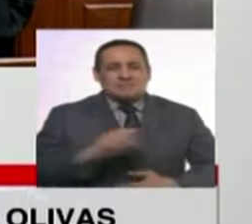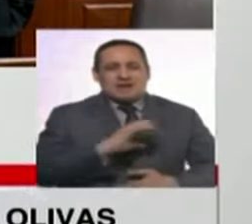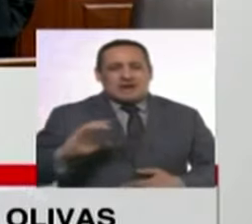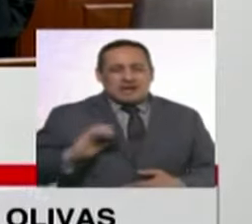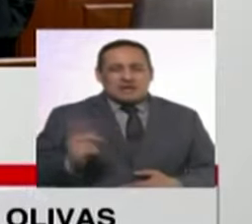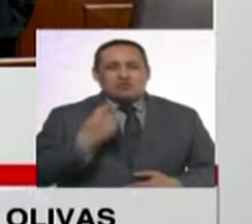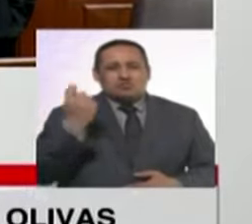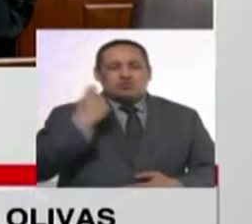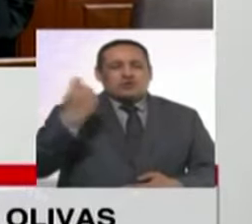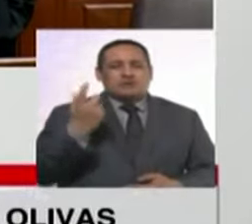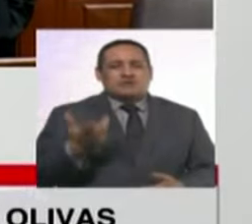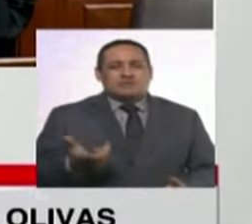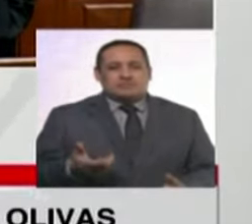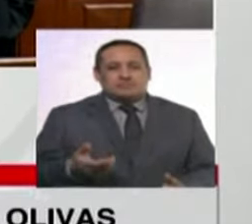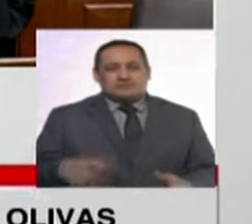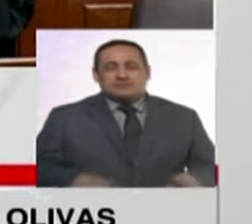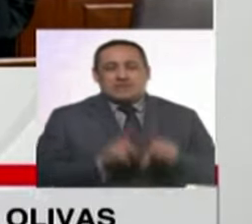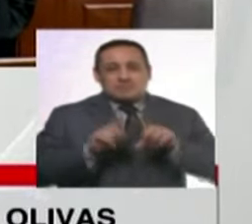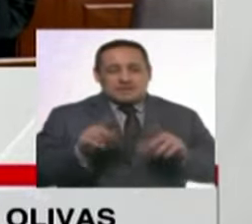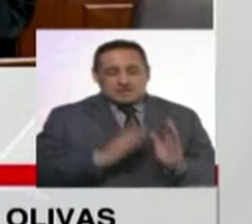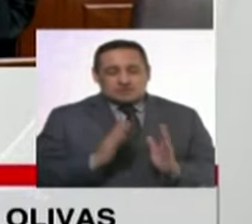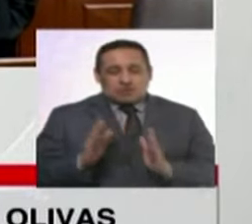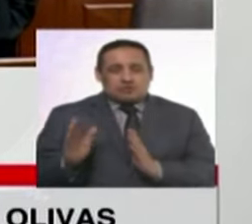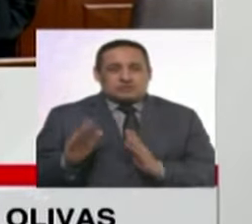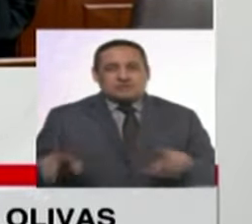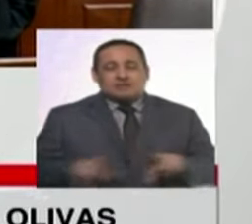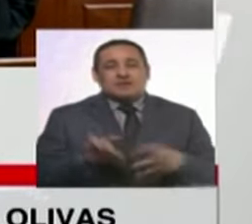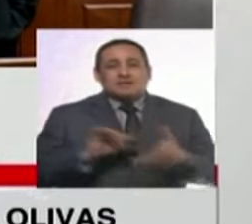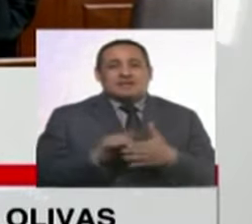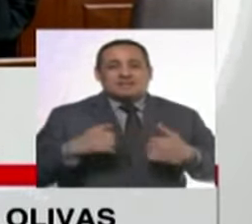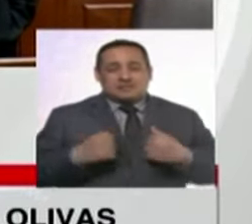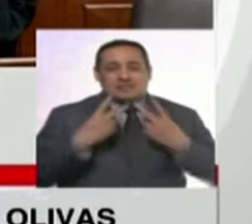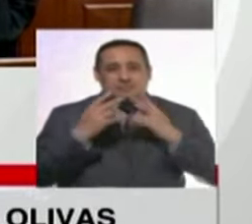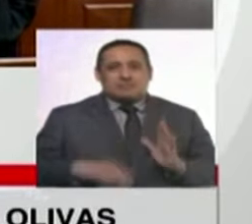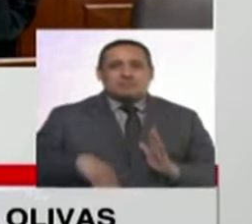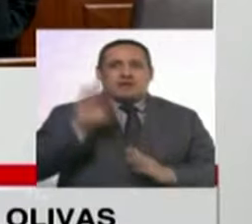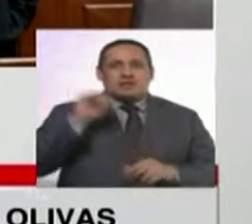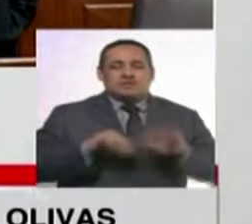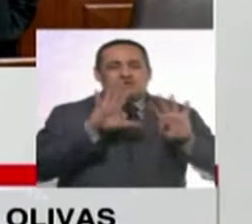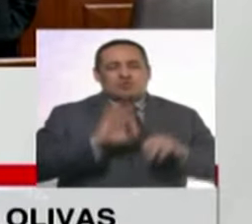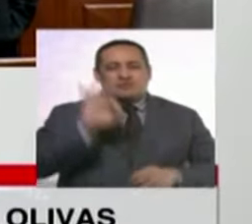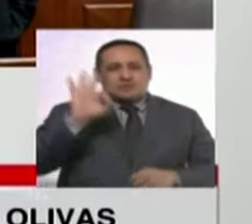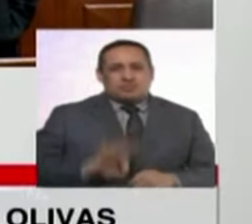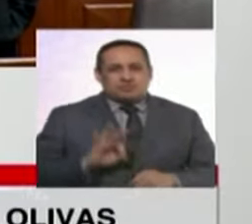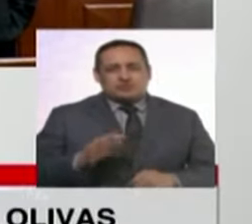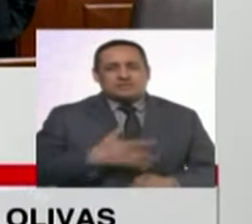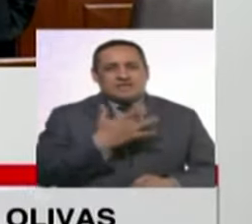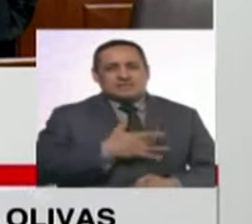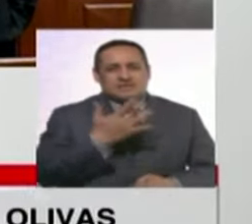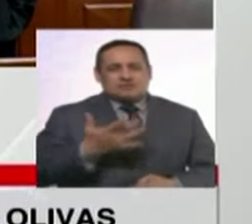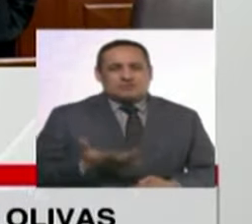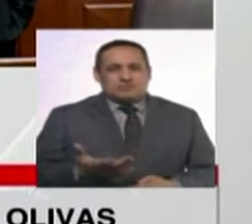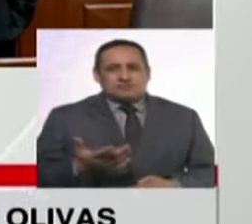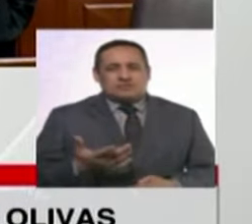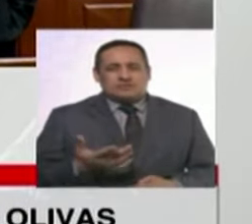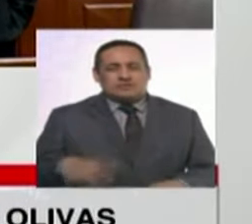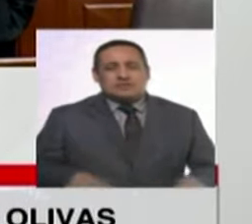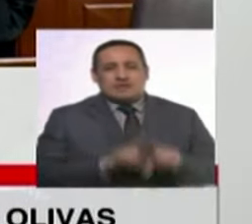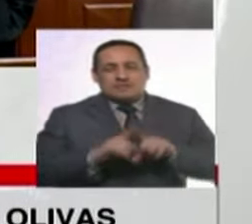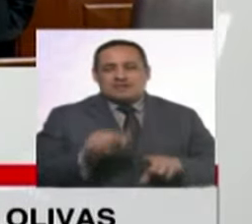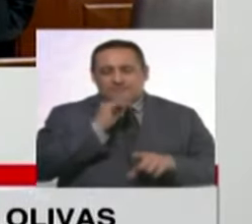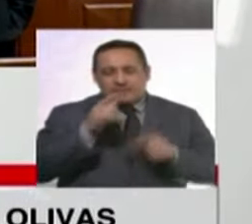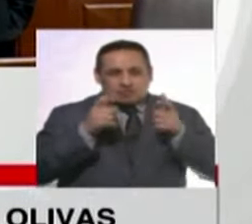Trujillo en ese orden tiene arriba de 90% de percepción segura de